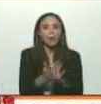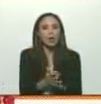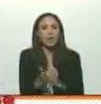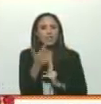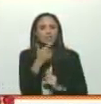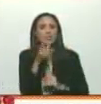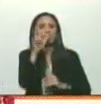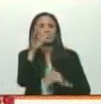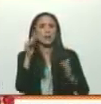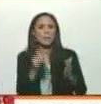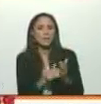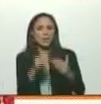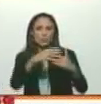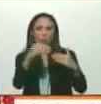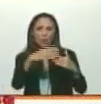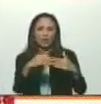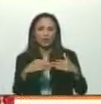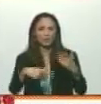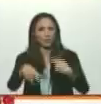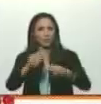dólares.